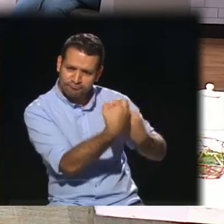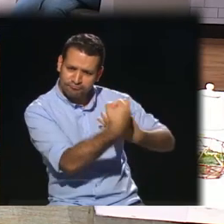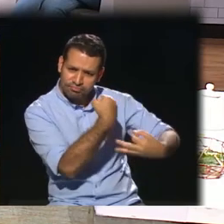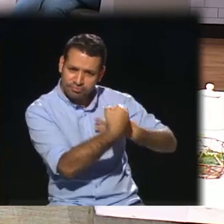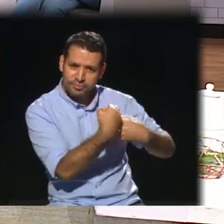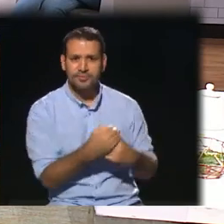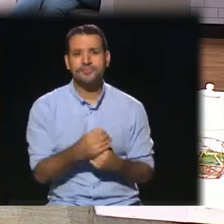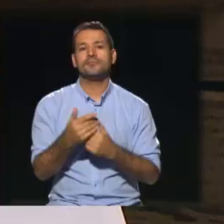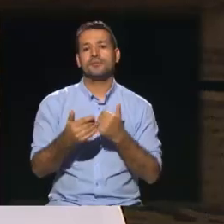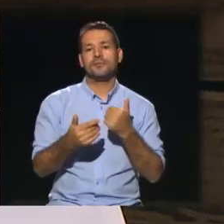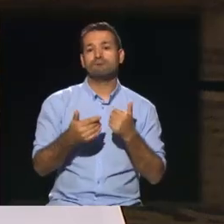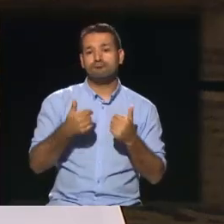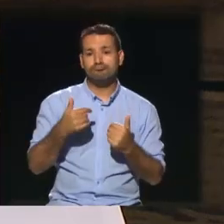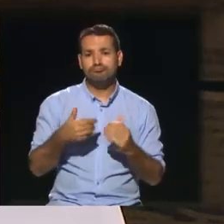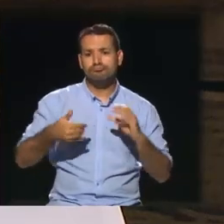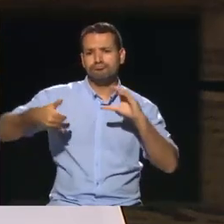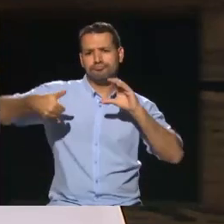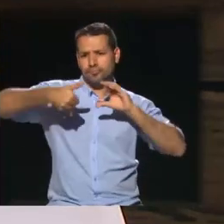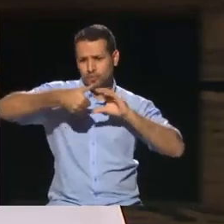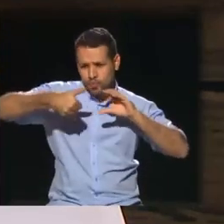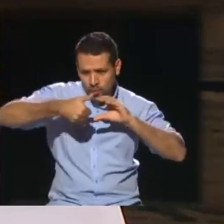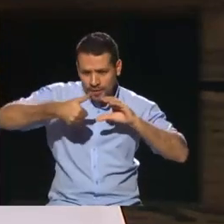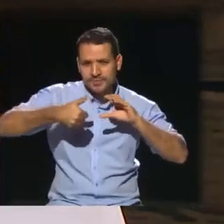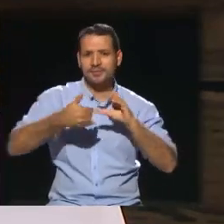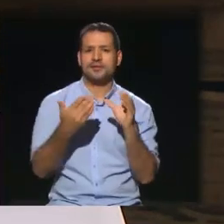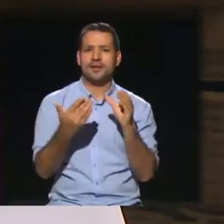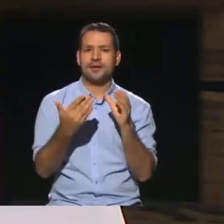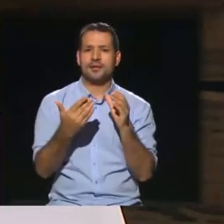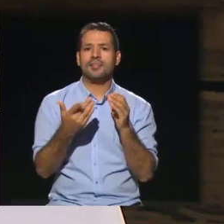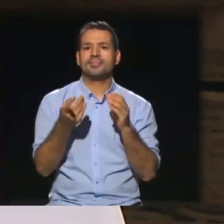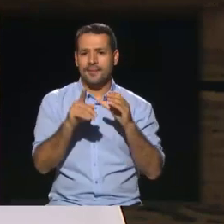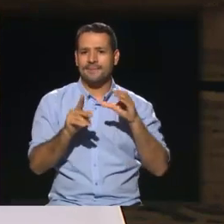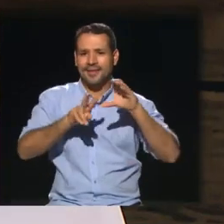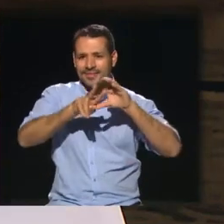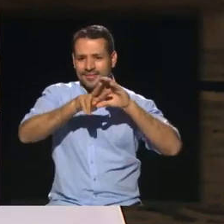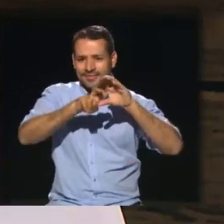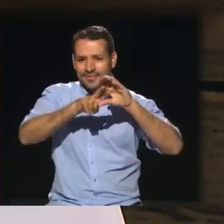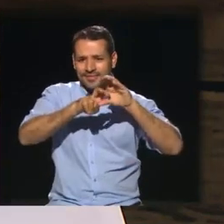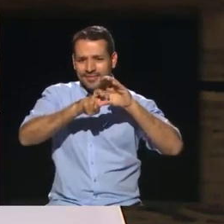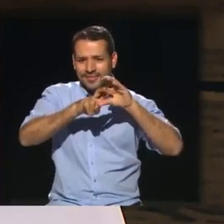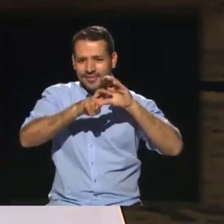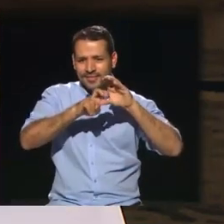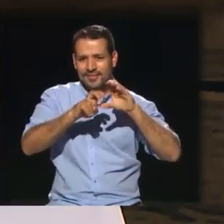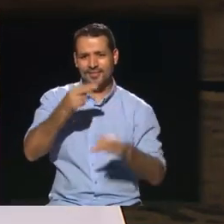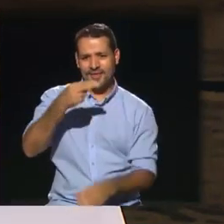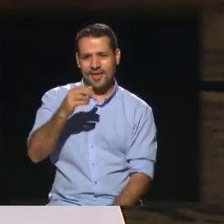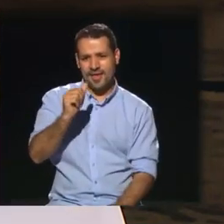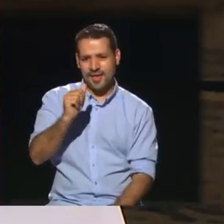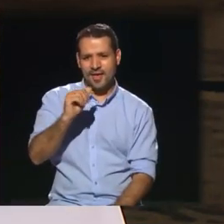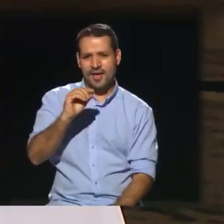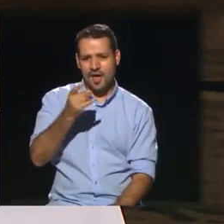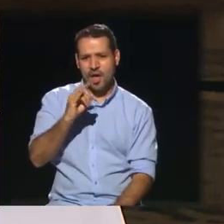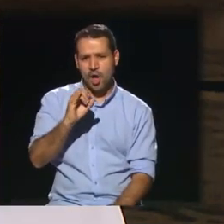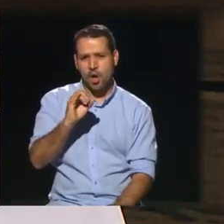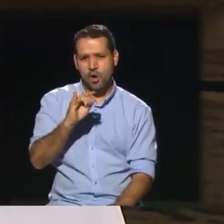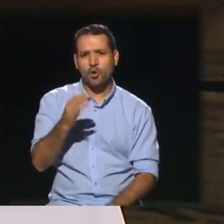Tenemos unas líneas de WhatsApp, tenemos una línea por Hangouts y tenemos una línea por la plataforma de